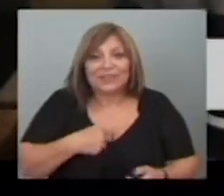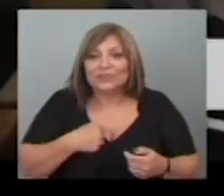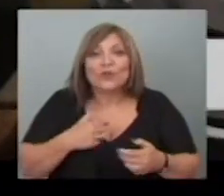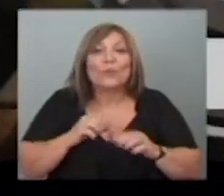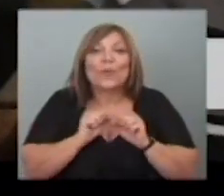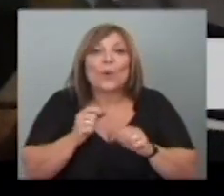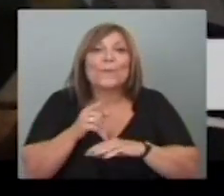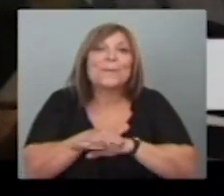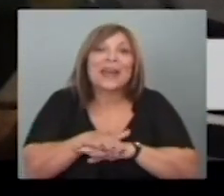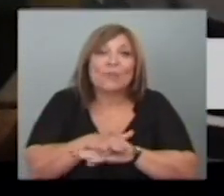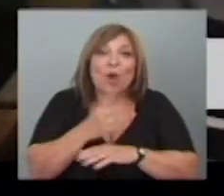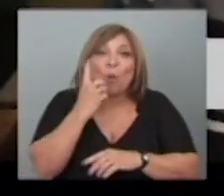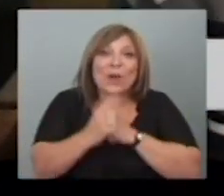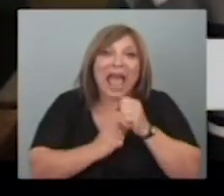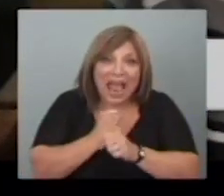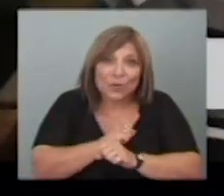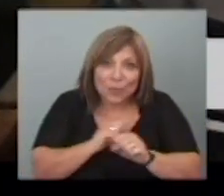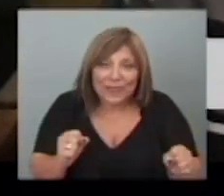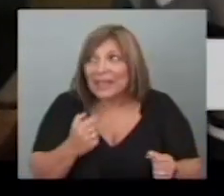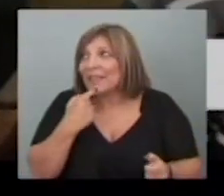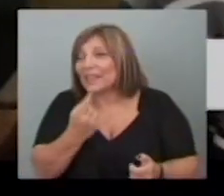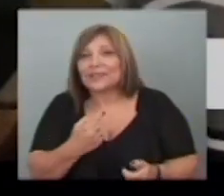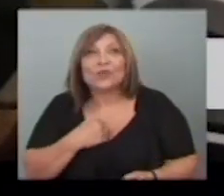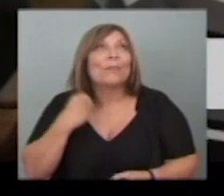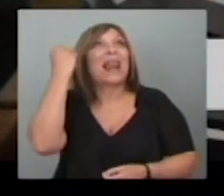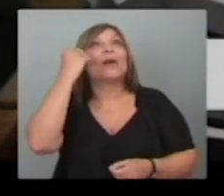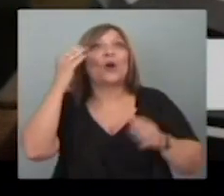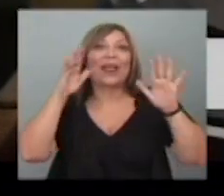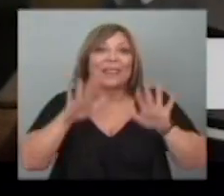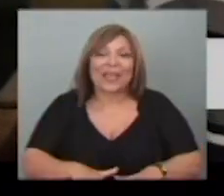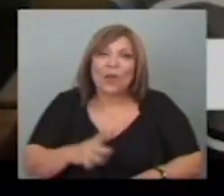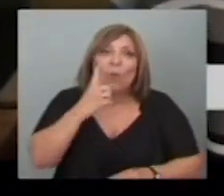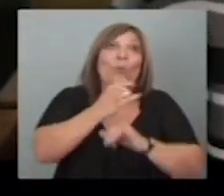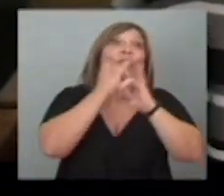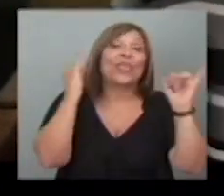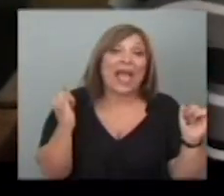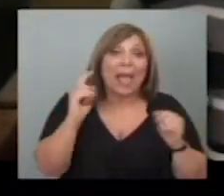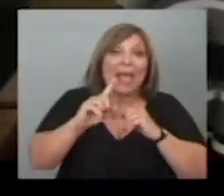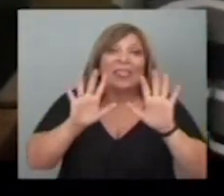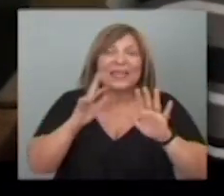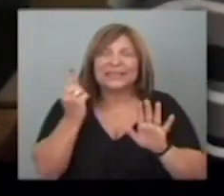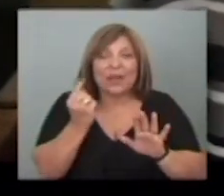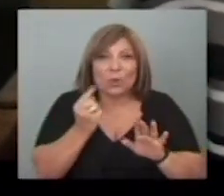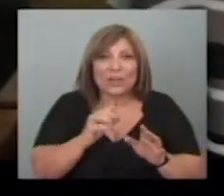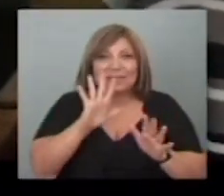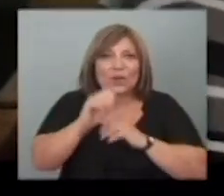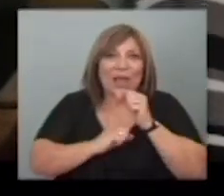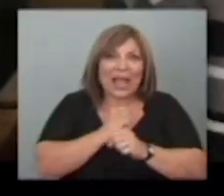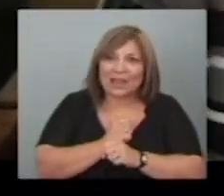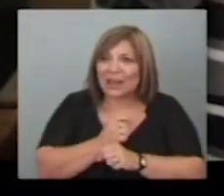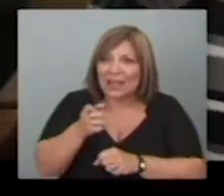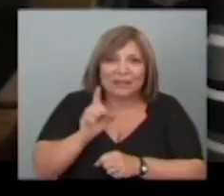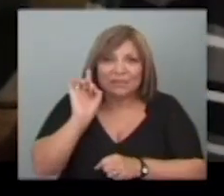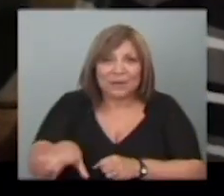Lo mínimo es un año, y yo creo que tiempo para decir apostar es como decir me enamoré. Te podés enamorar en un día, en 10 segundos, o podés tener 5 años y no enamorarte de la